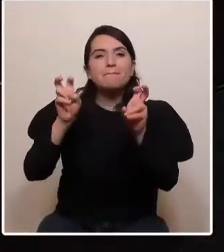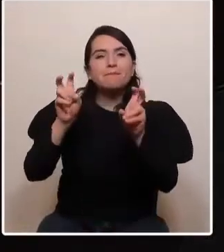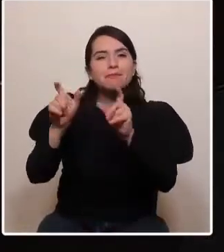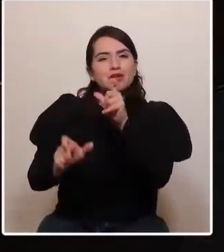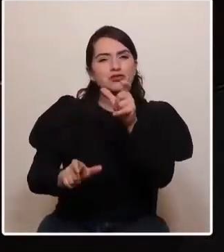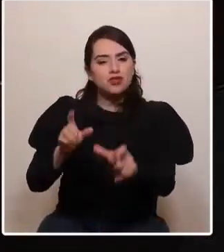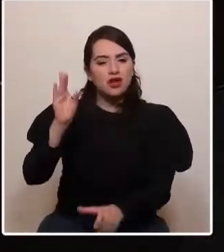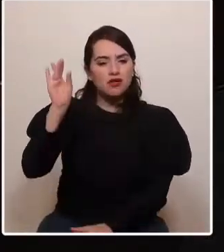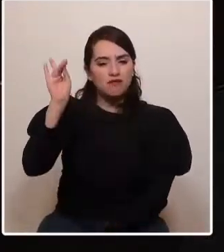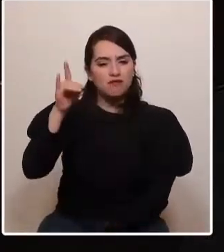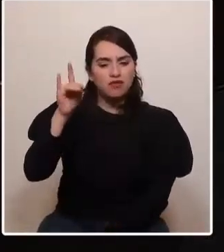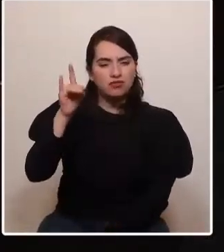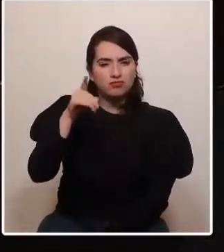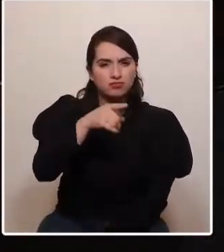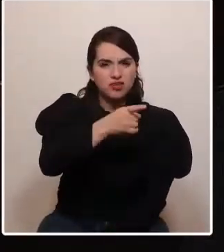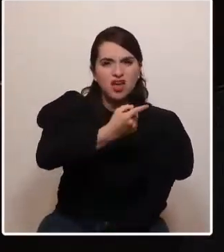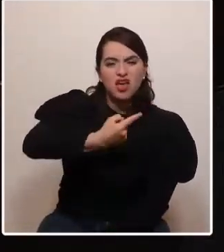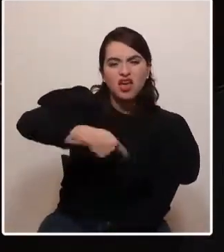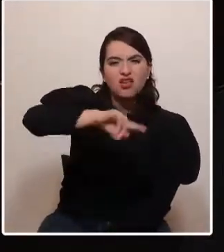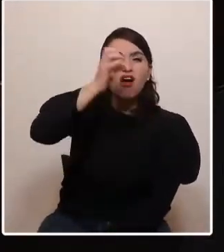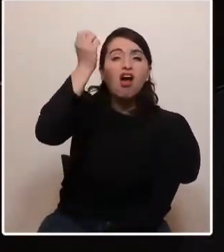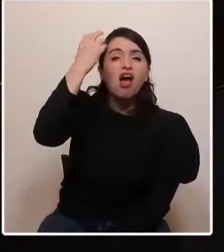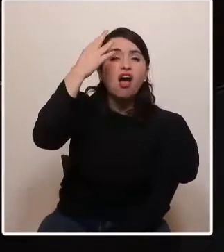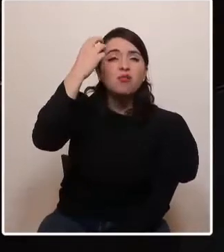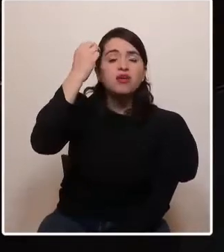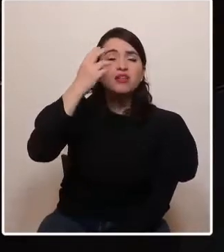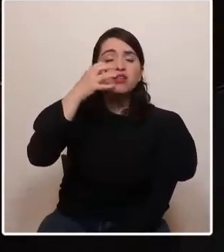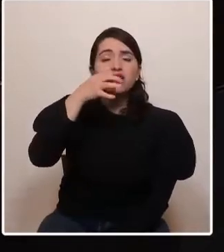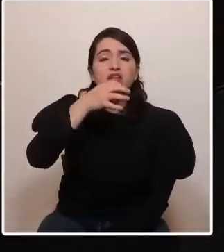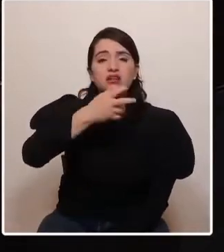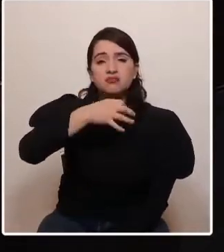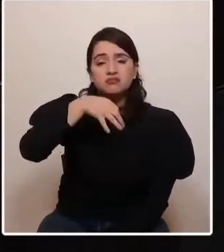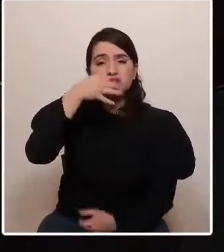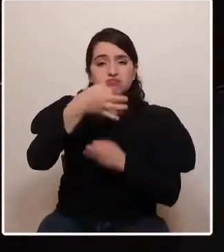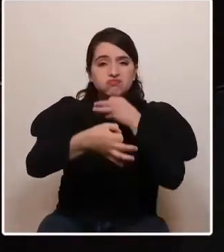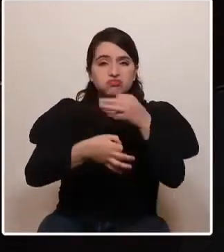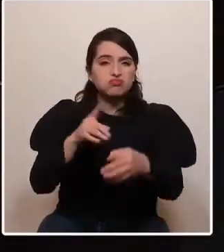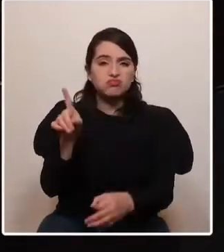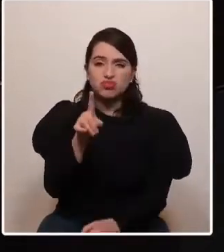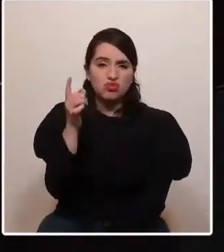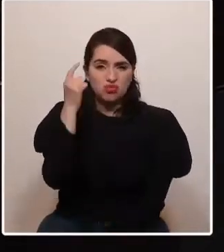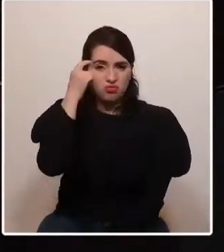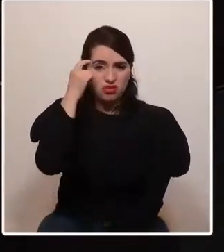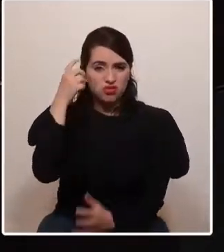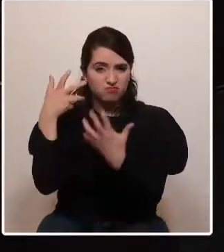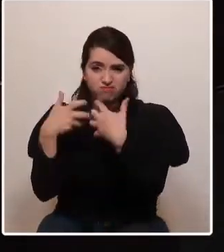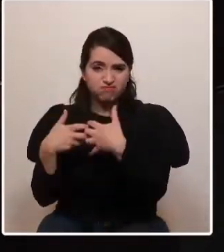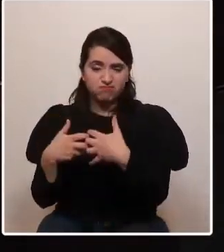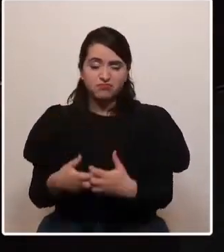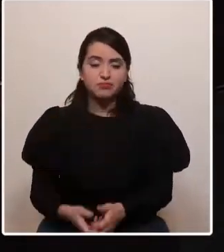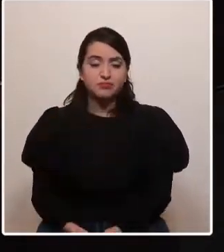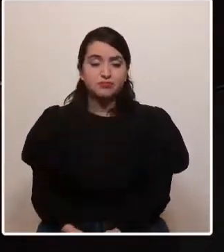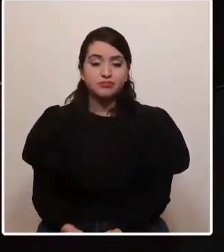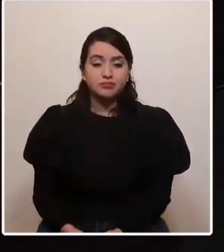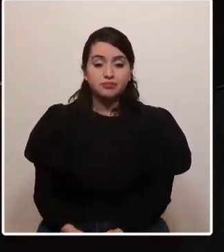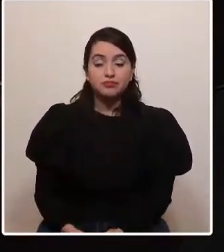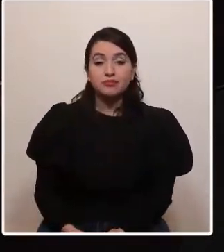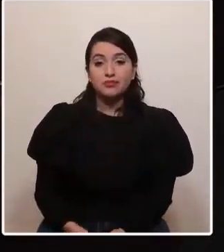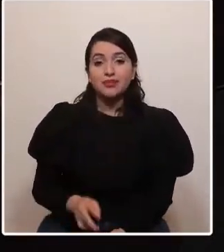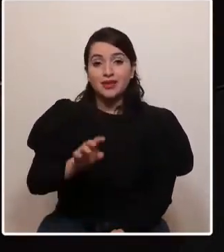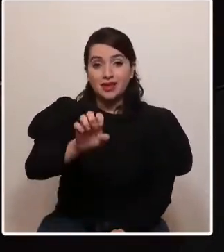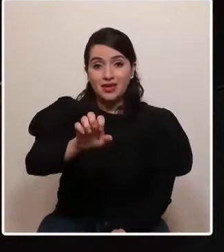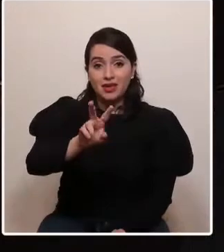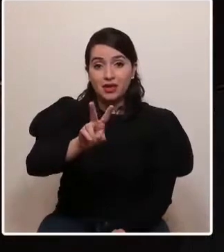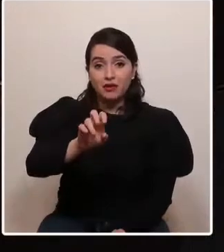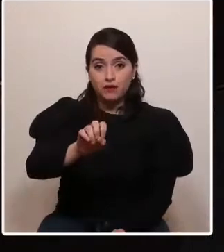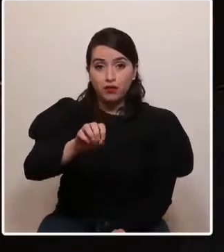auquénidos metamorfoseados que aprendieron a hablar, pero no a pensar. Hace un tiempo, el Gilate Evo Morales señaló que